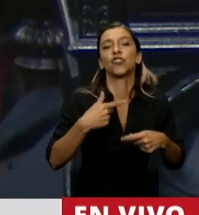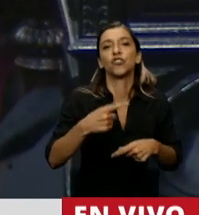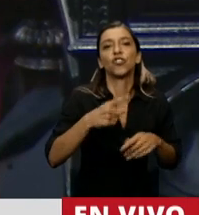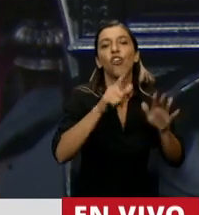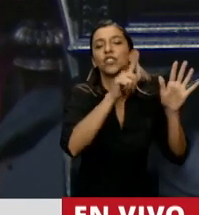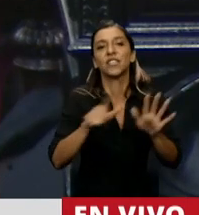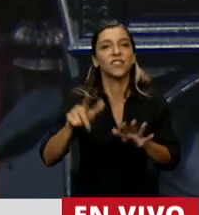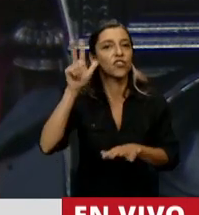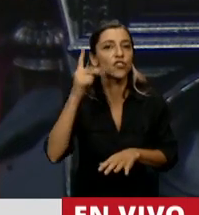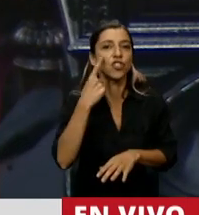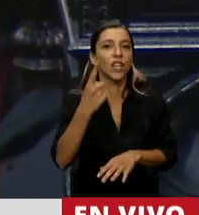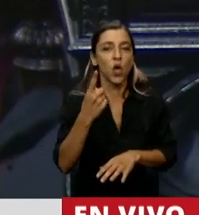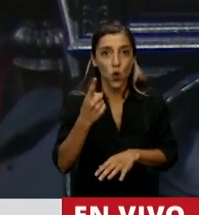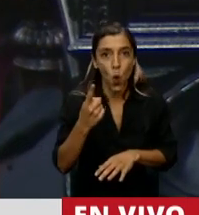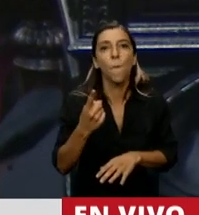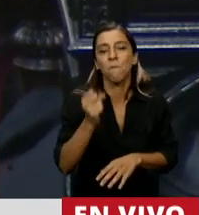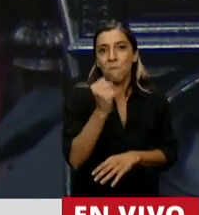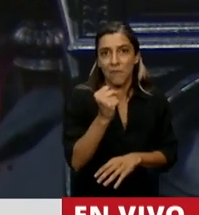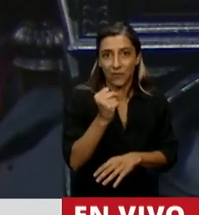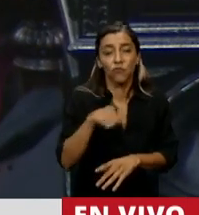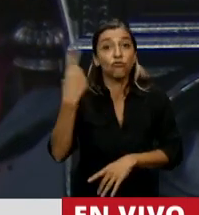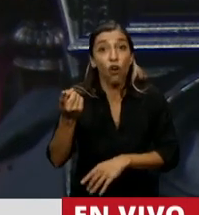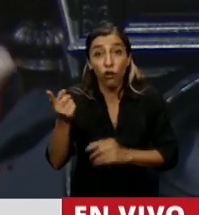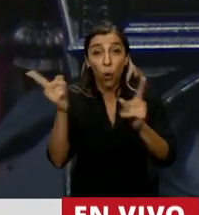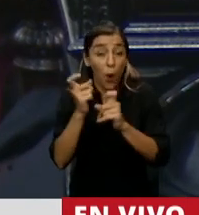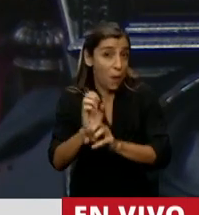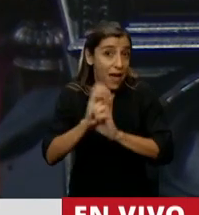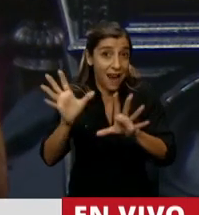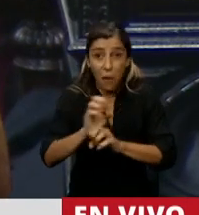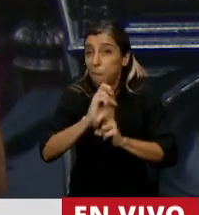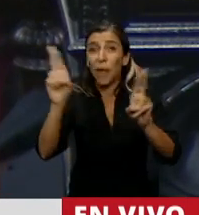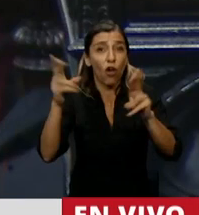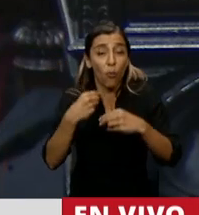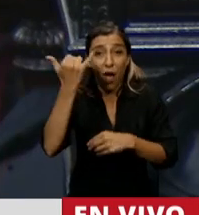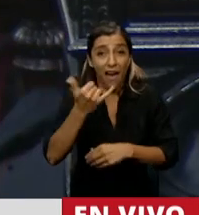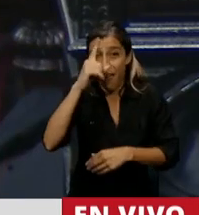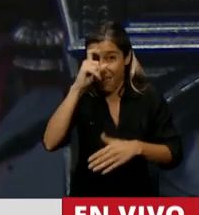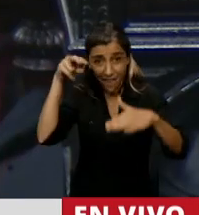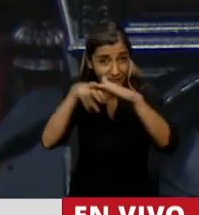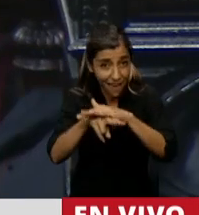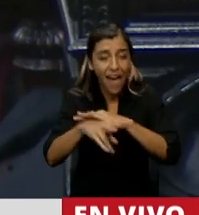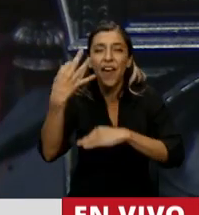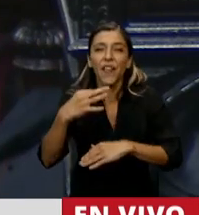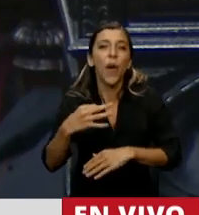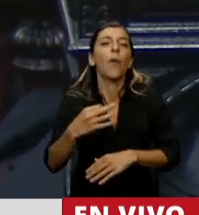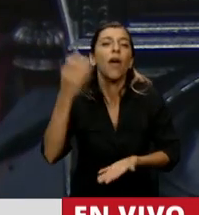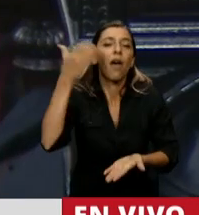81.788 pesos. O en casos con complicaciones más severas que requieren de terapia intensiva, se invierte